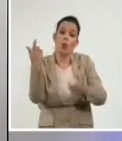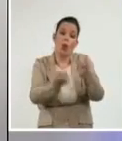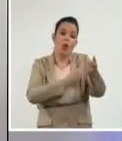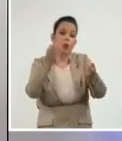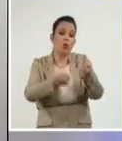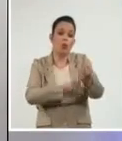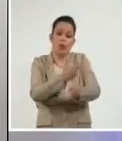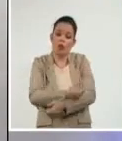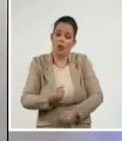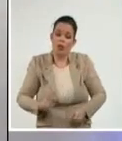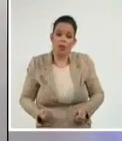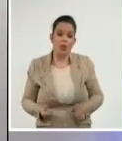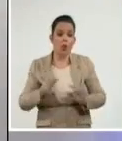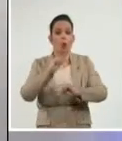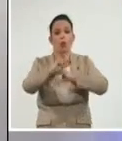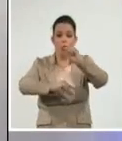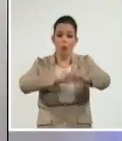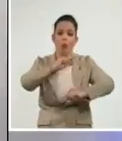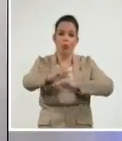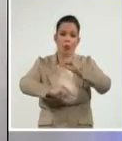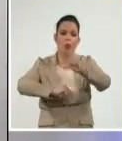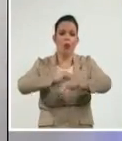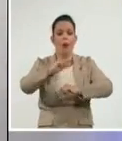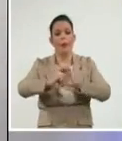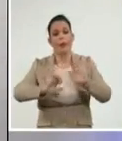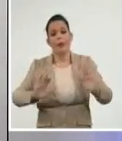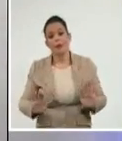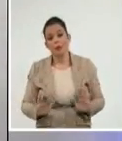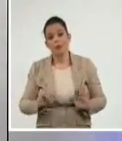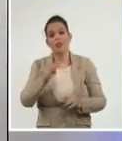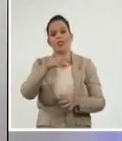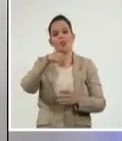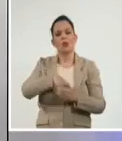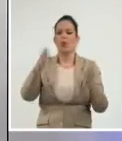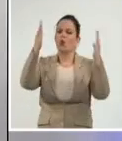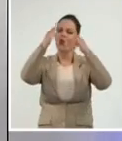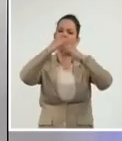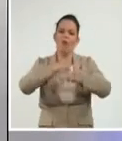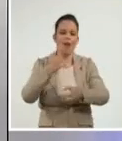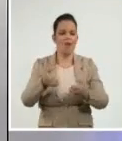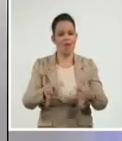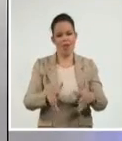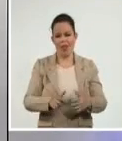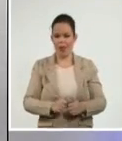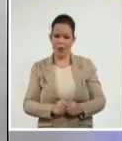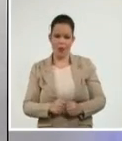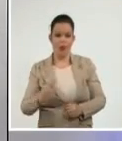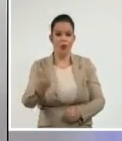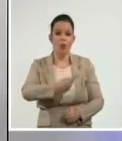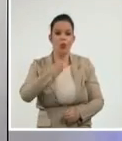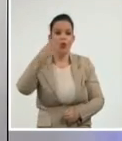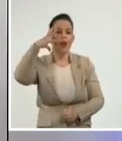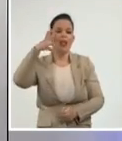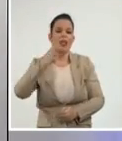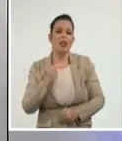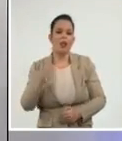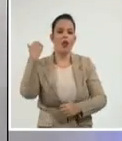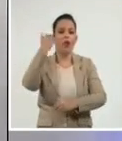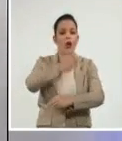es verdad, más lento, pero de manera más inclusiva y sin miedos. Tenemos que entender el bloqueo de verdad, sus